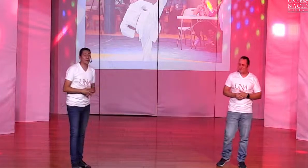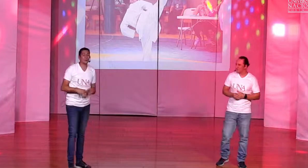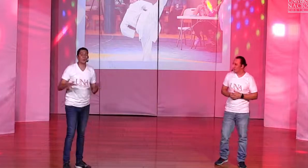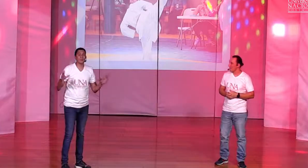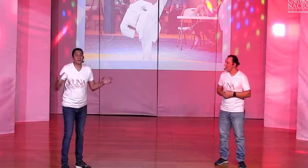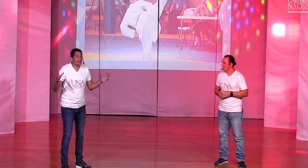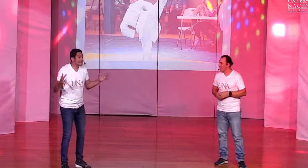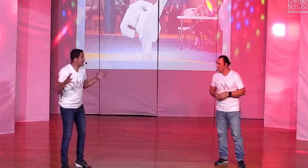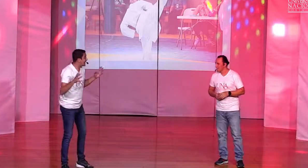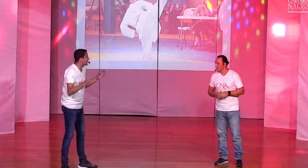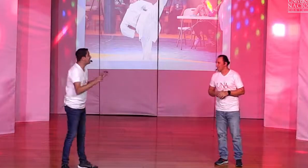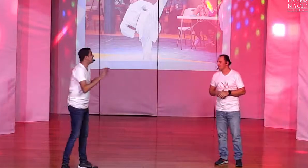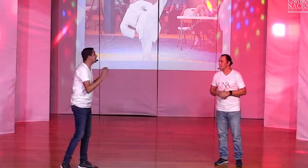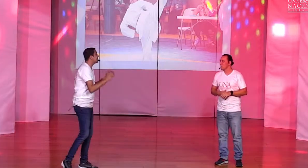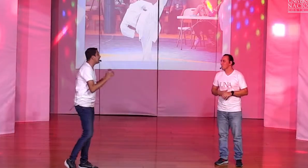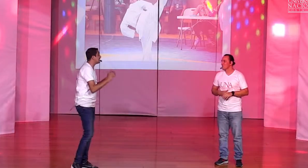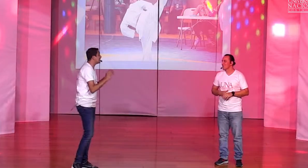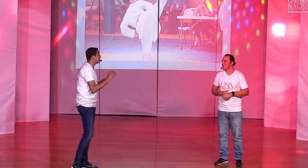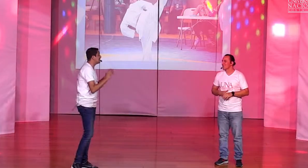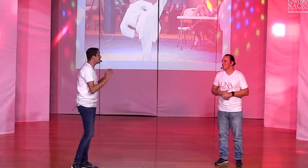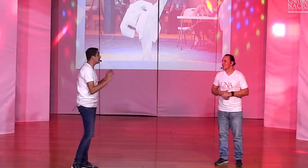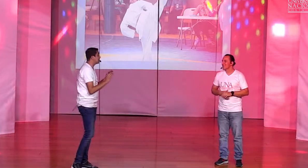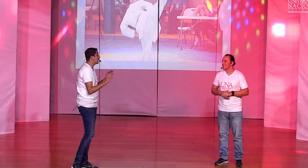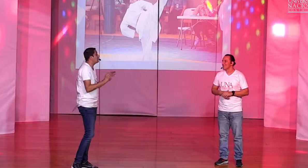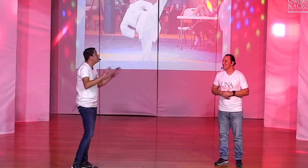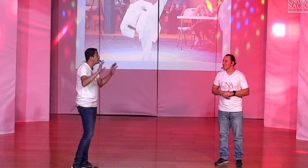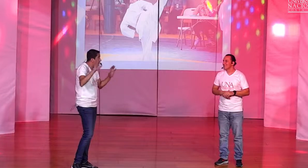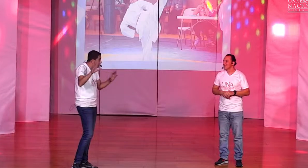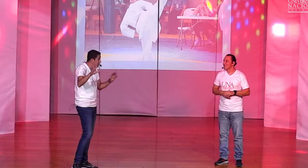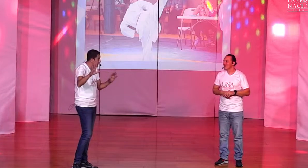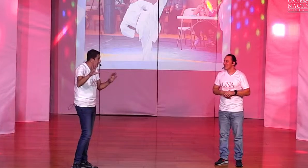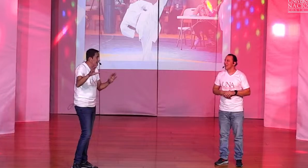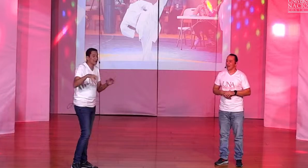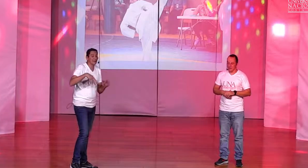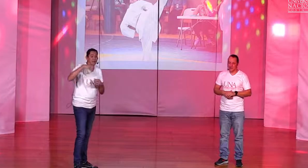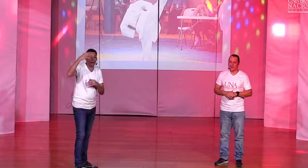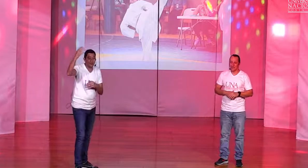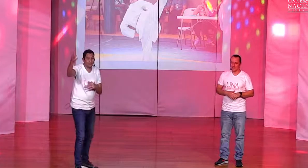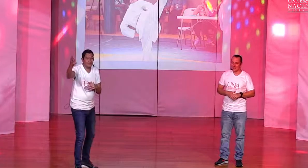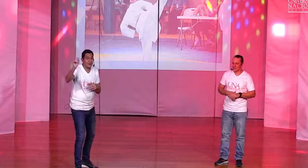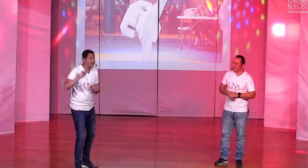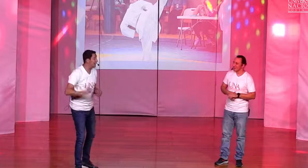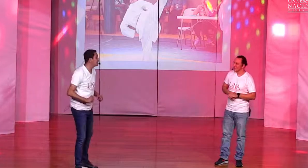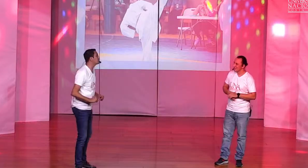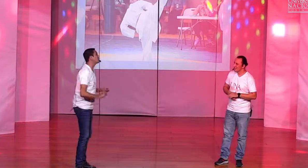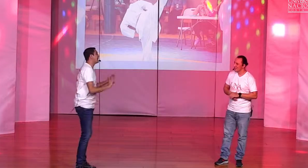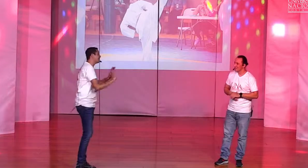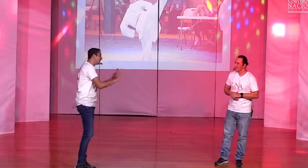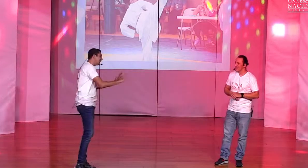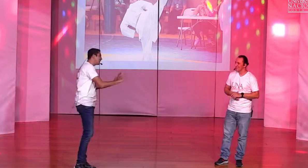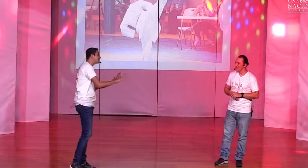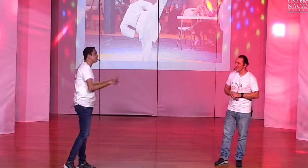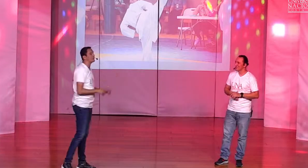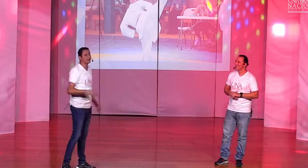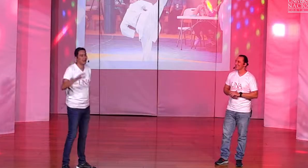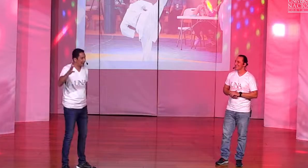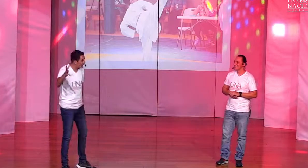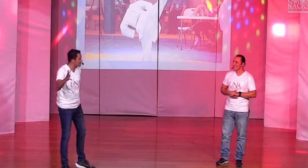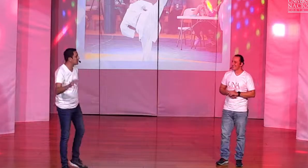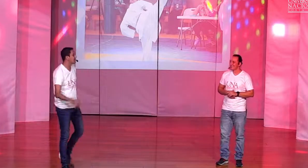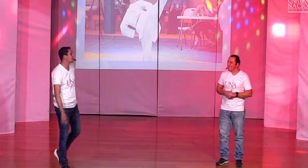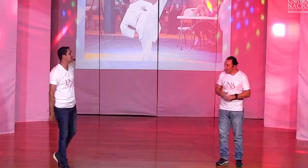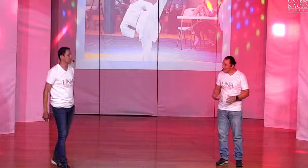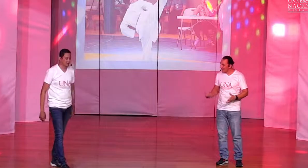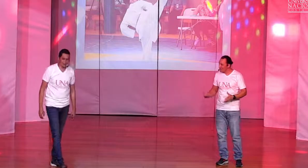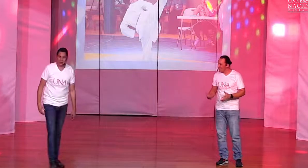Excelente. Este departamento es el que se encarga del sistema de becas de la Universidad Nacional. Hay un video, ¿verdad?, ajá, que también queremos enseñarles a ellos, pero antes de eso, vamos a